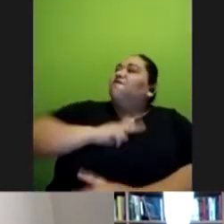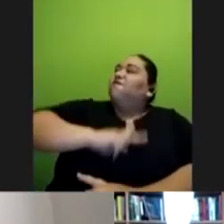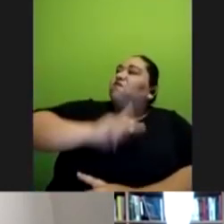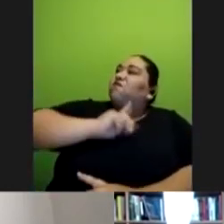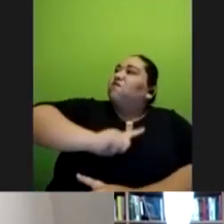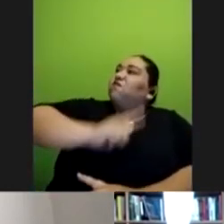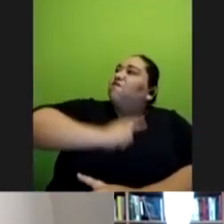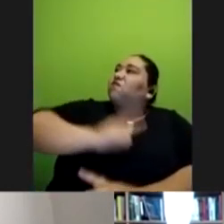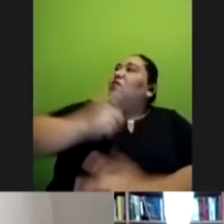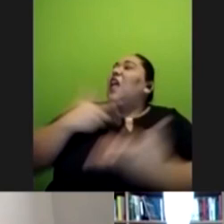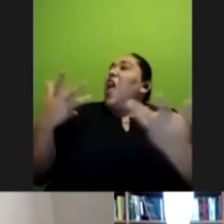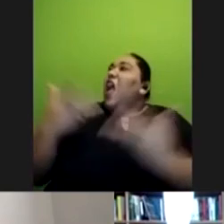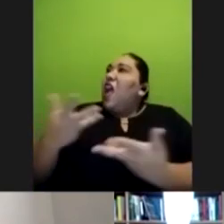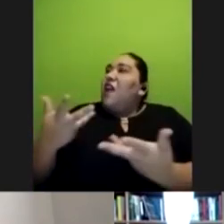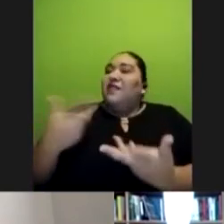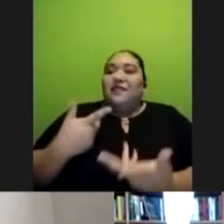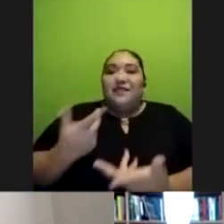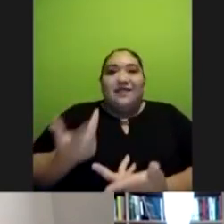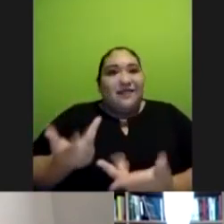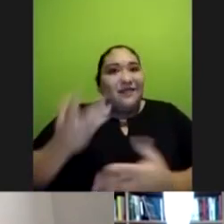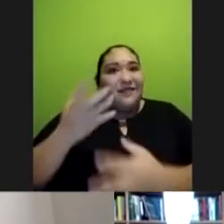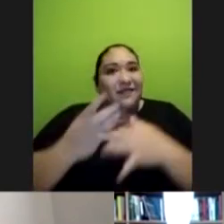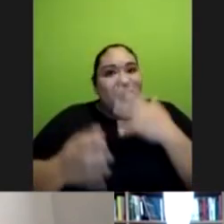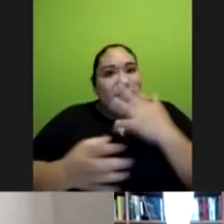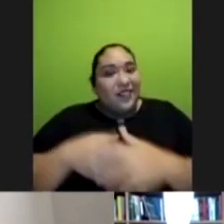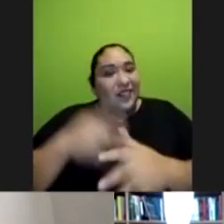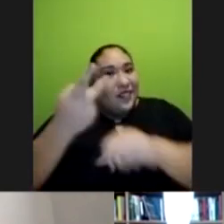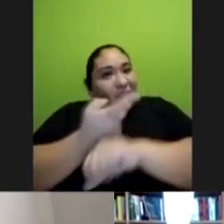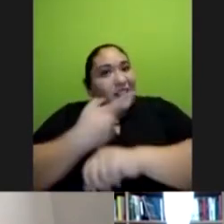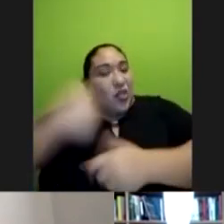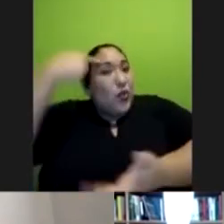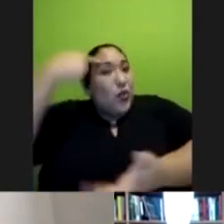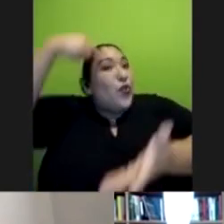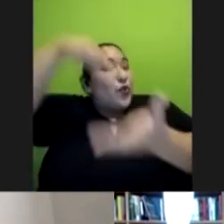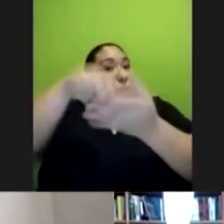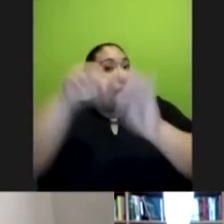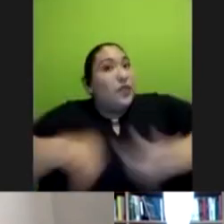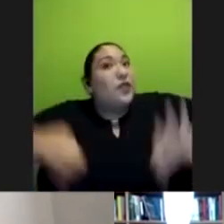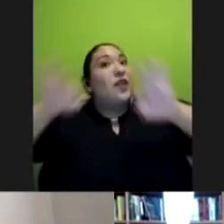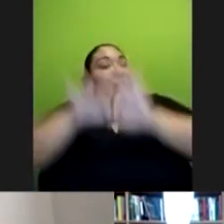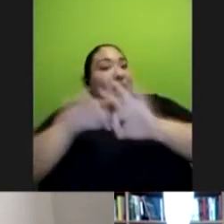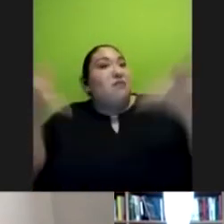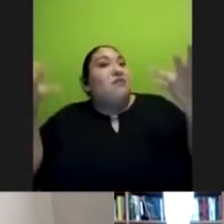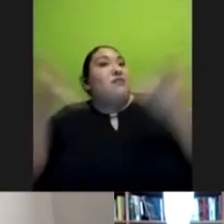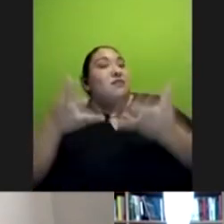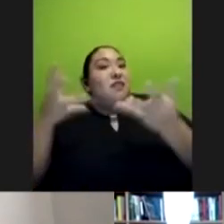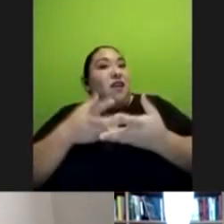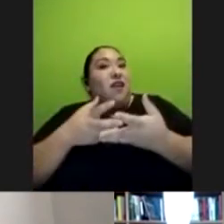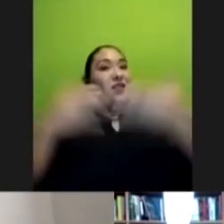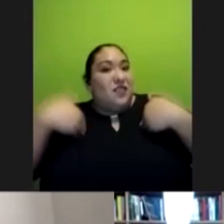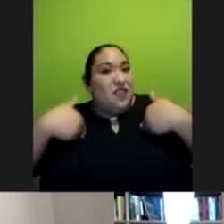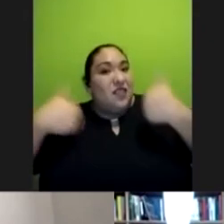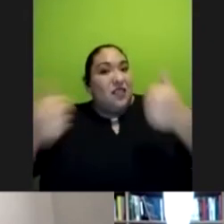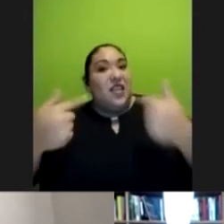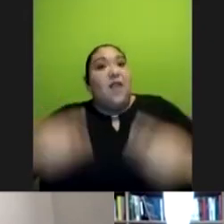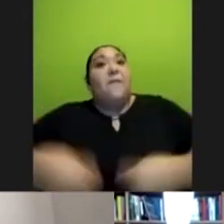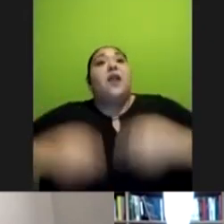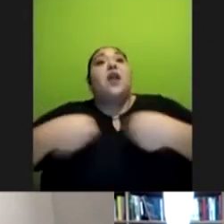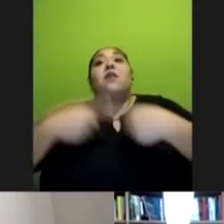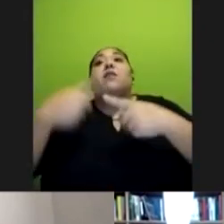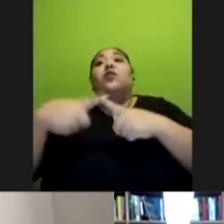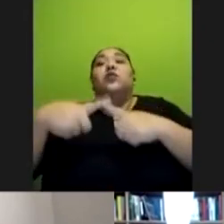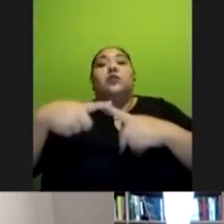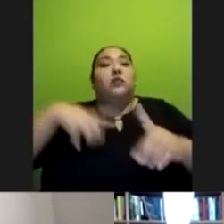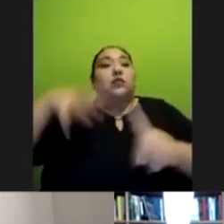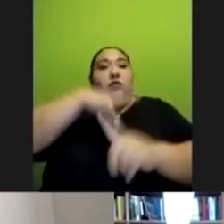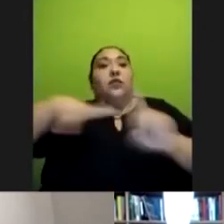Y creo que pues tenemos que ser como bastante comprensivos quienes vivimos con ellos, las papás, los mamás, los tipos de familias que